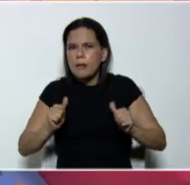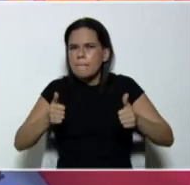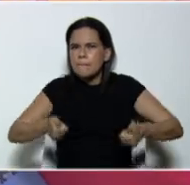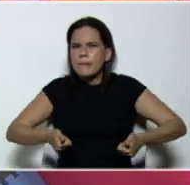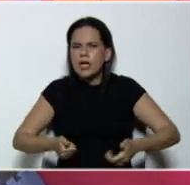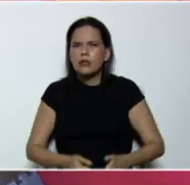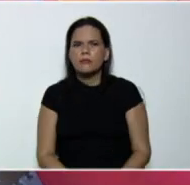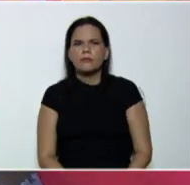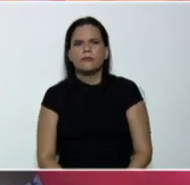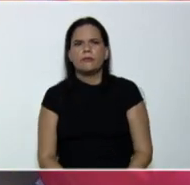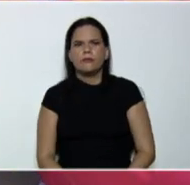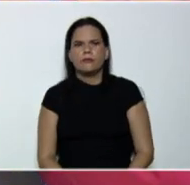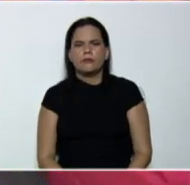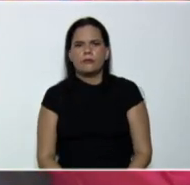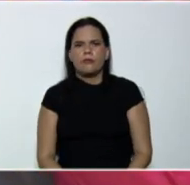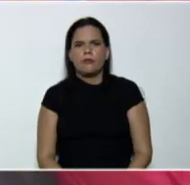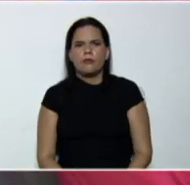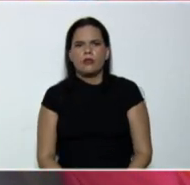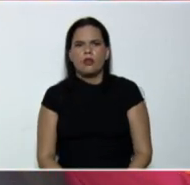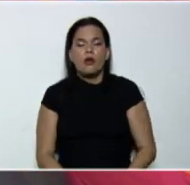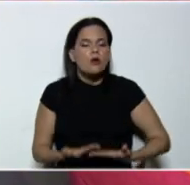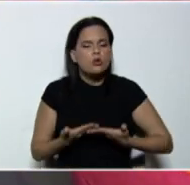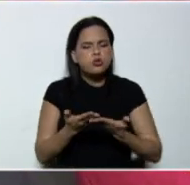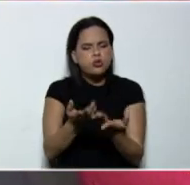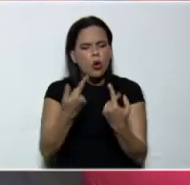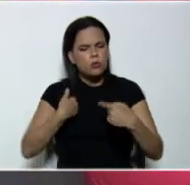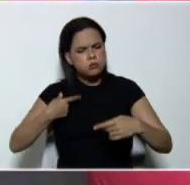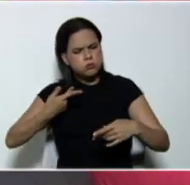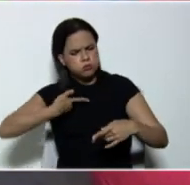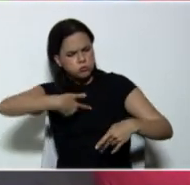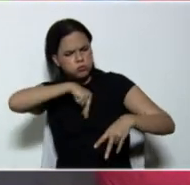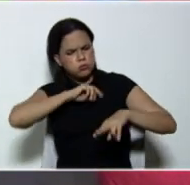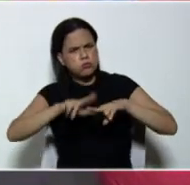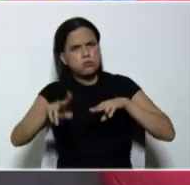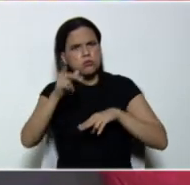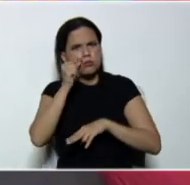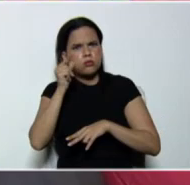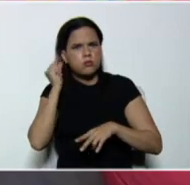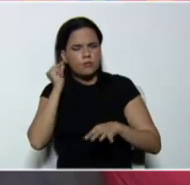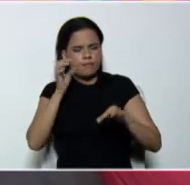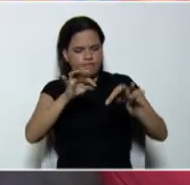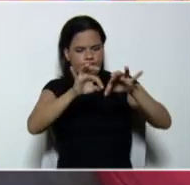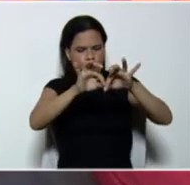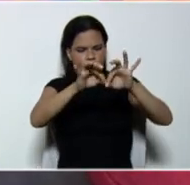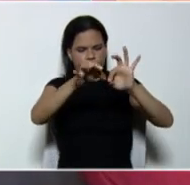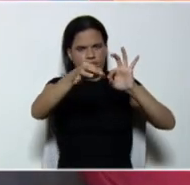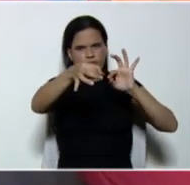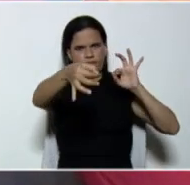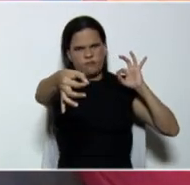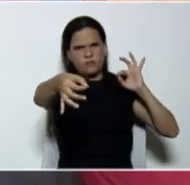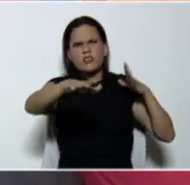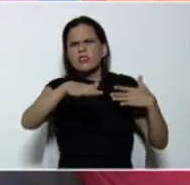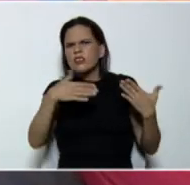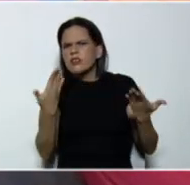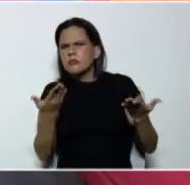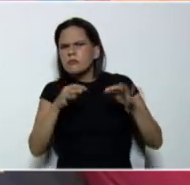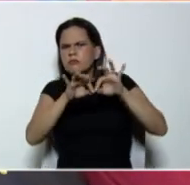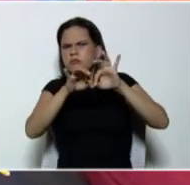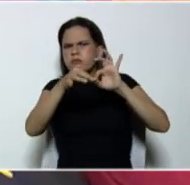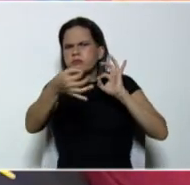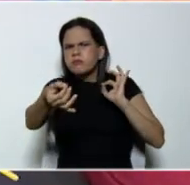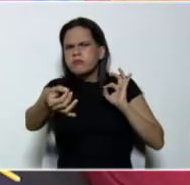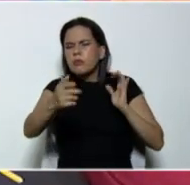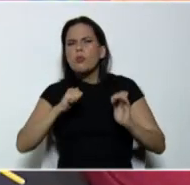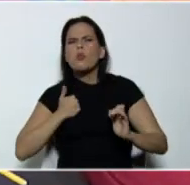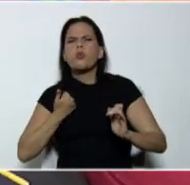iniciamos. Vamos a ofrecer a las niñas y a los niños rasgar. ¿Qué vamos a rasgar? Cualquier